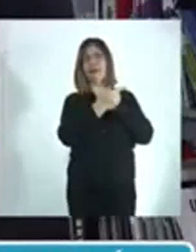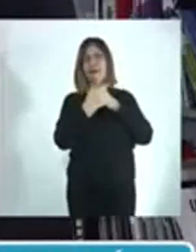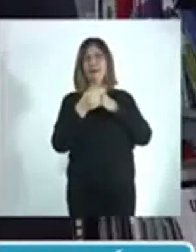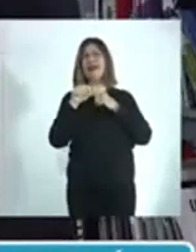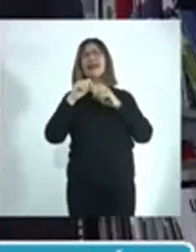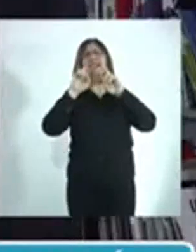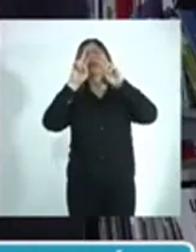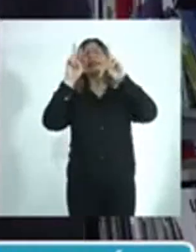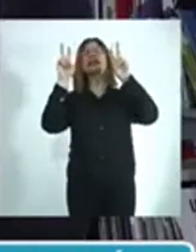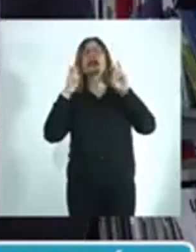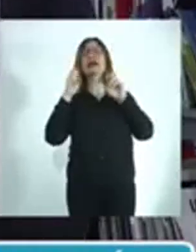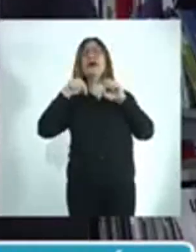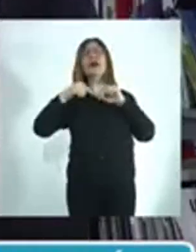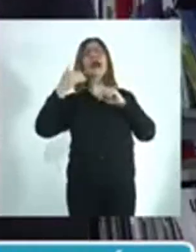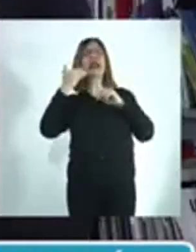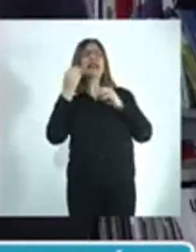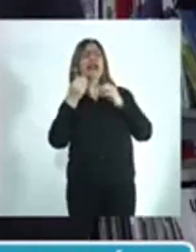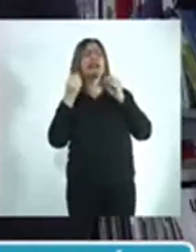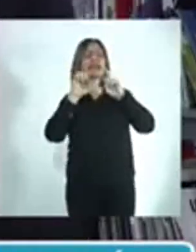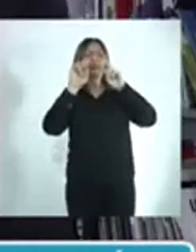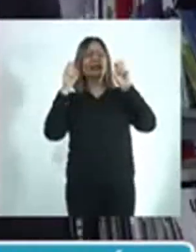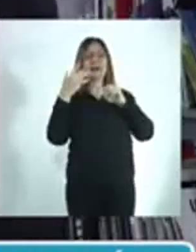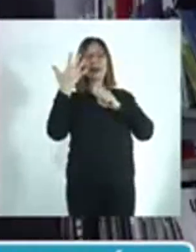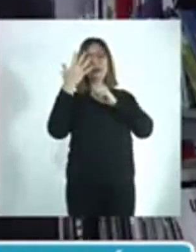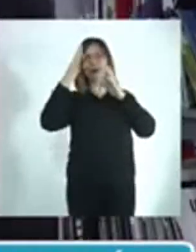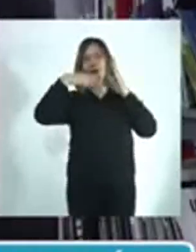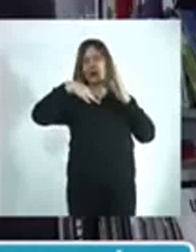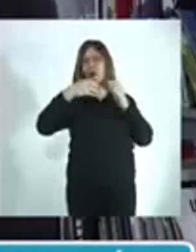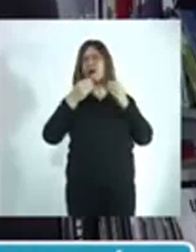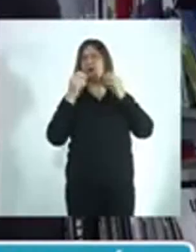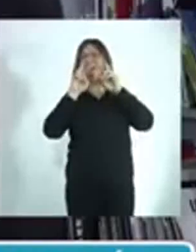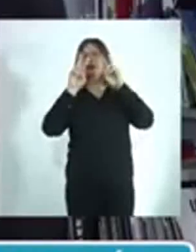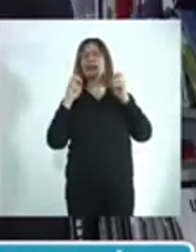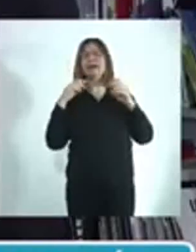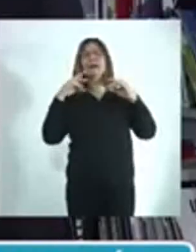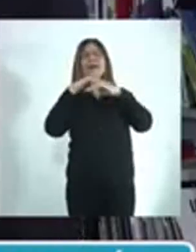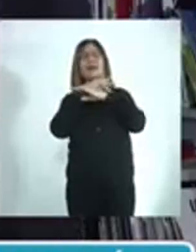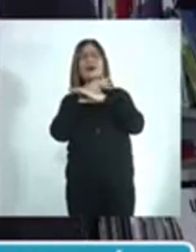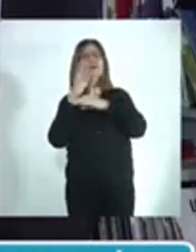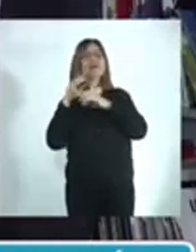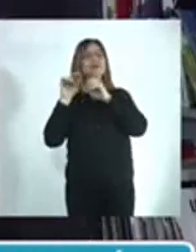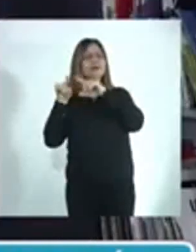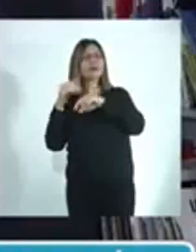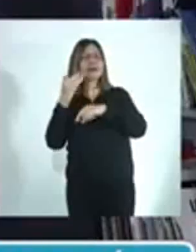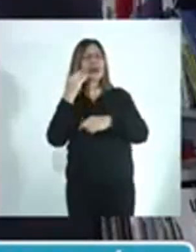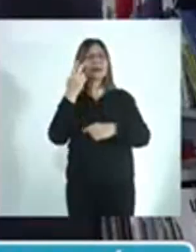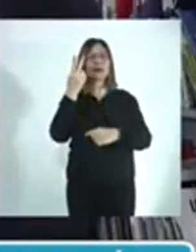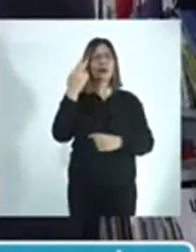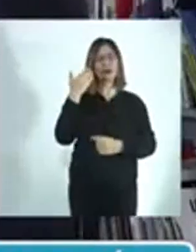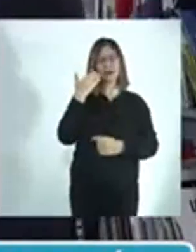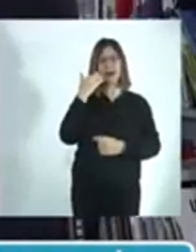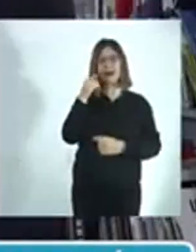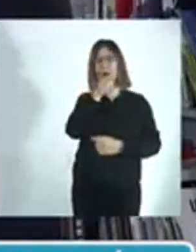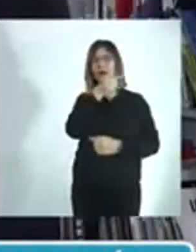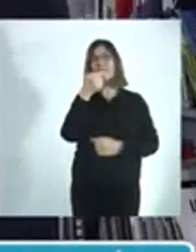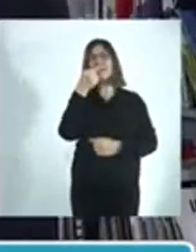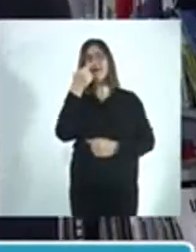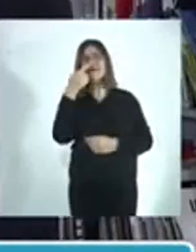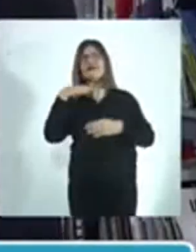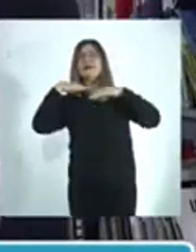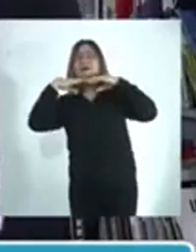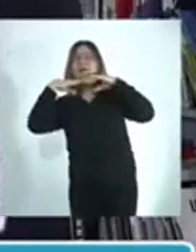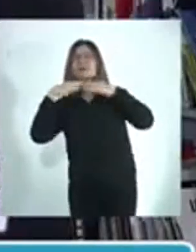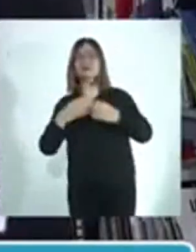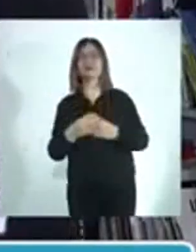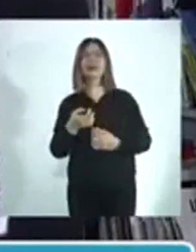bloque es exclusivos para lenguas extranjeras. Que va a ser esta tarde a partir de las 14, para no perdérselo. Y recuerden también